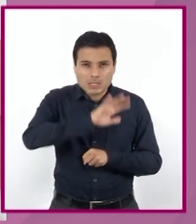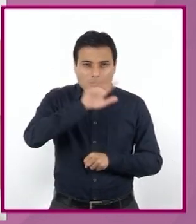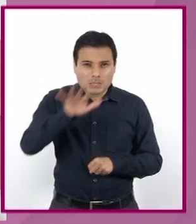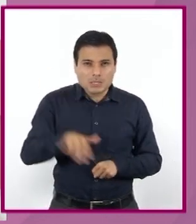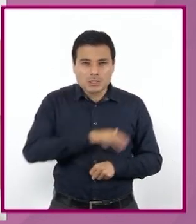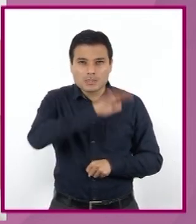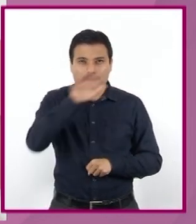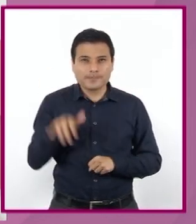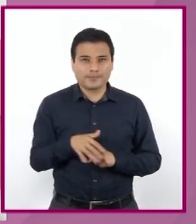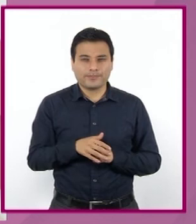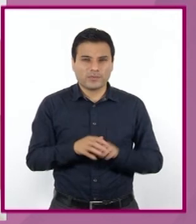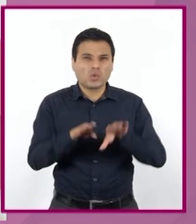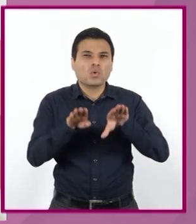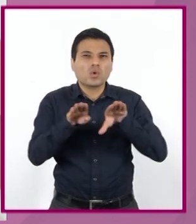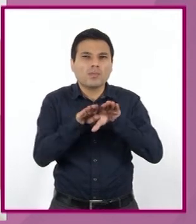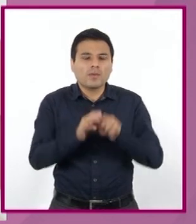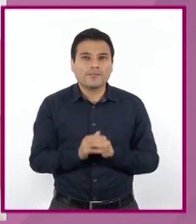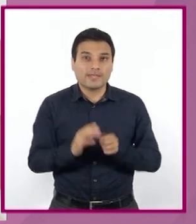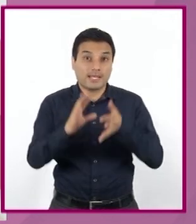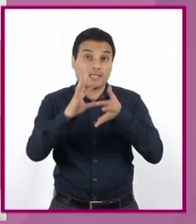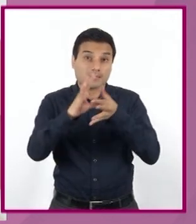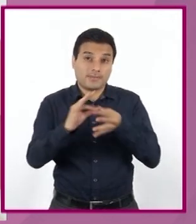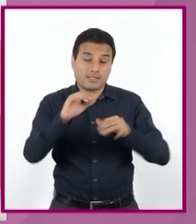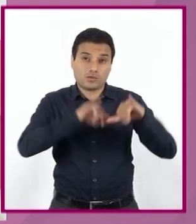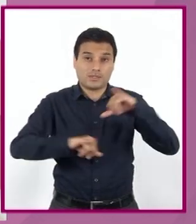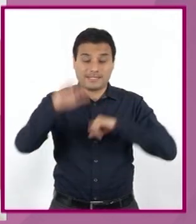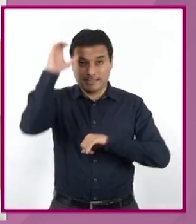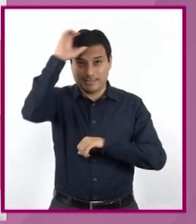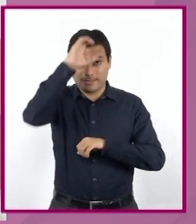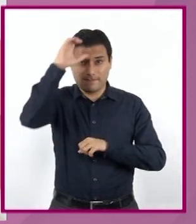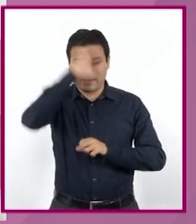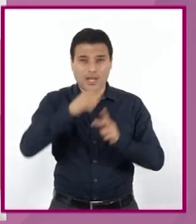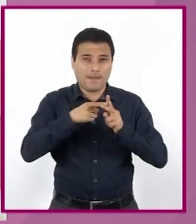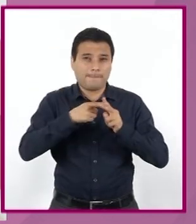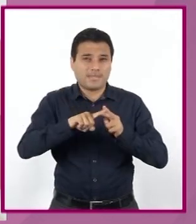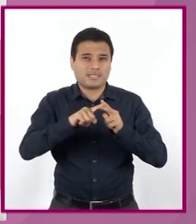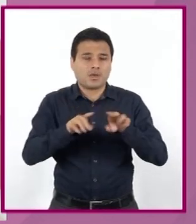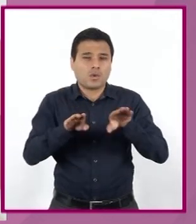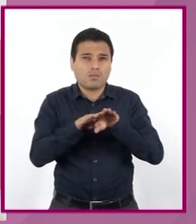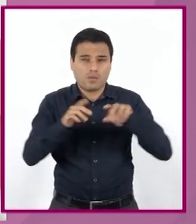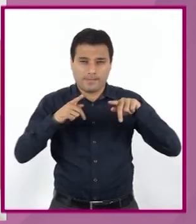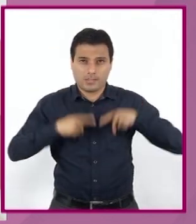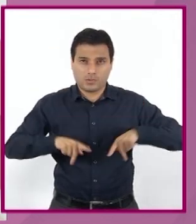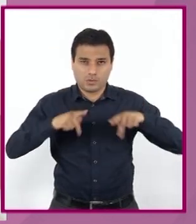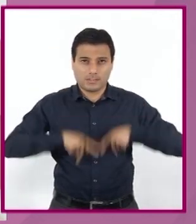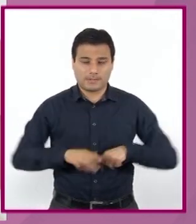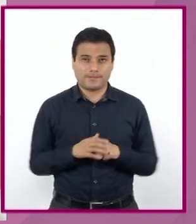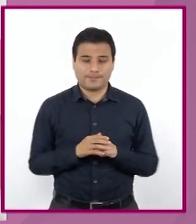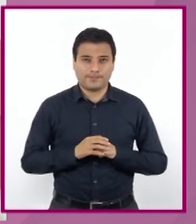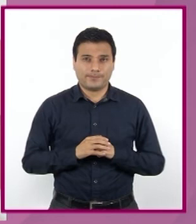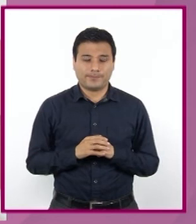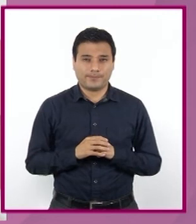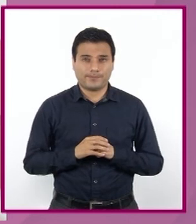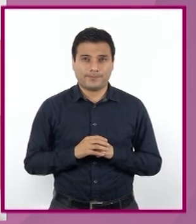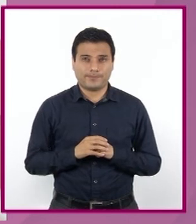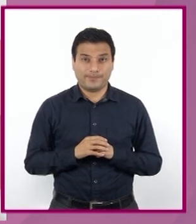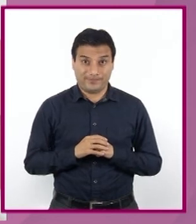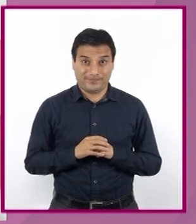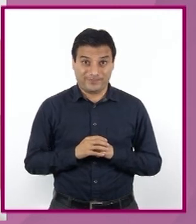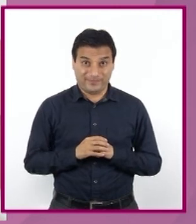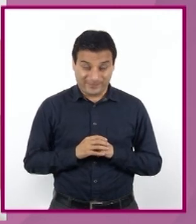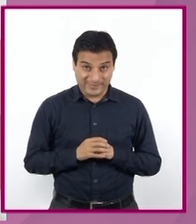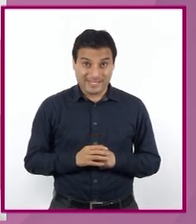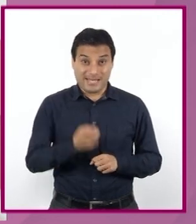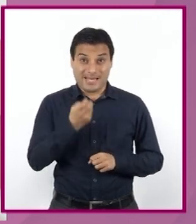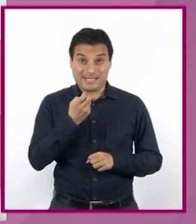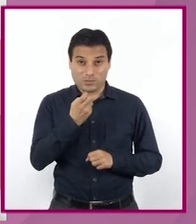mismos llaman explicaciones científicas del origen de la especie humana. Y que en medio de ese mar de